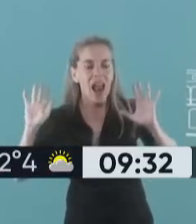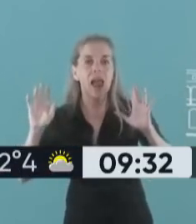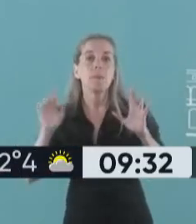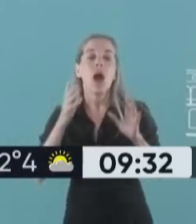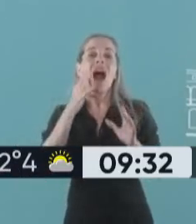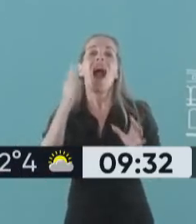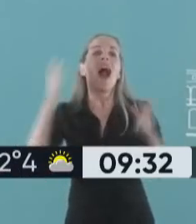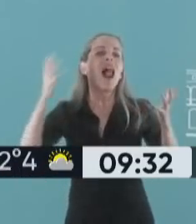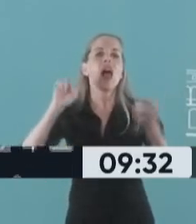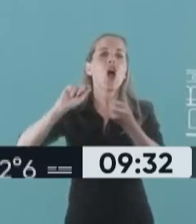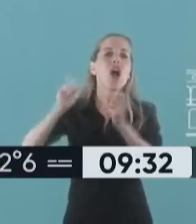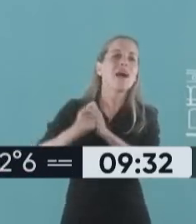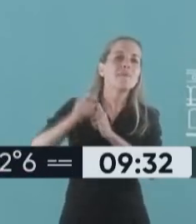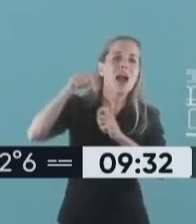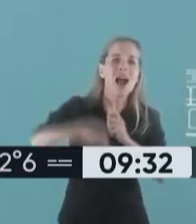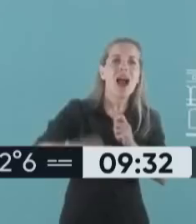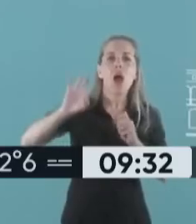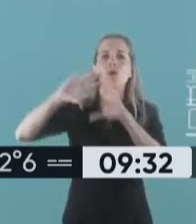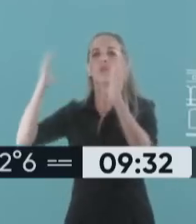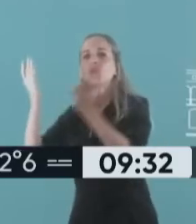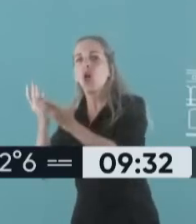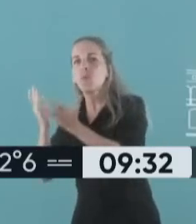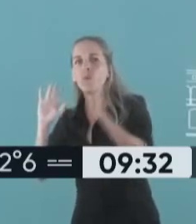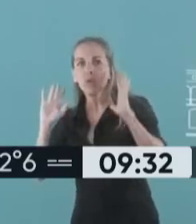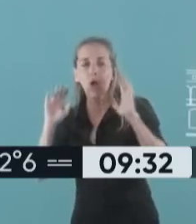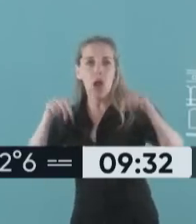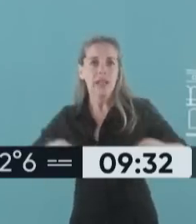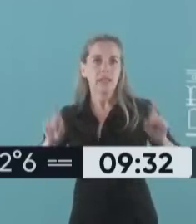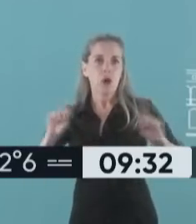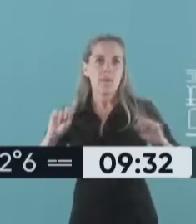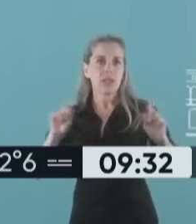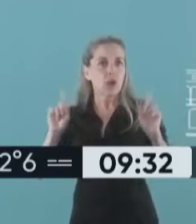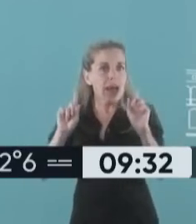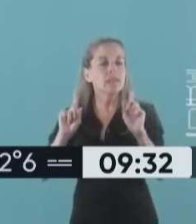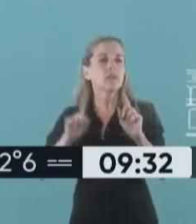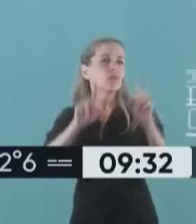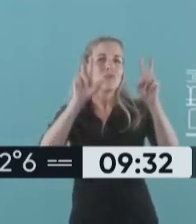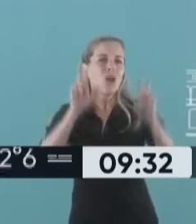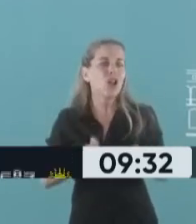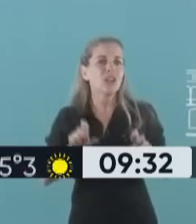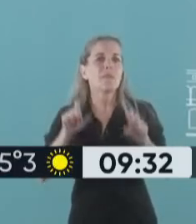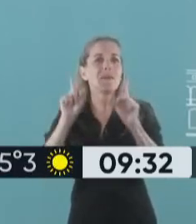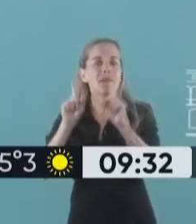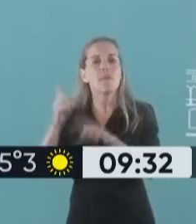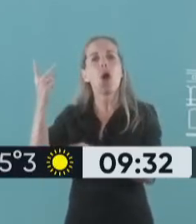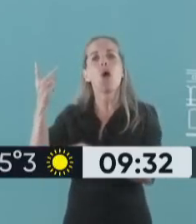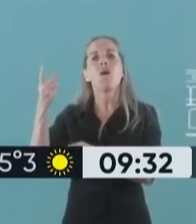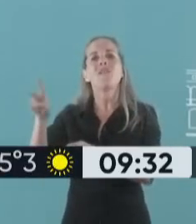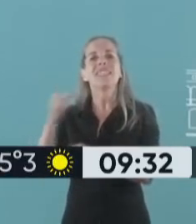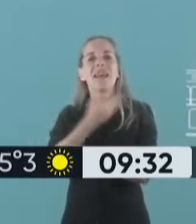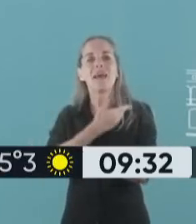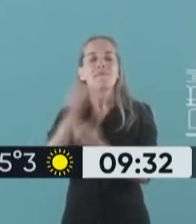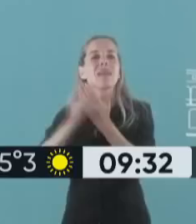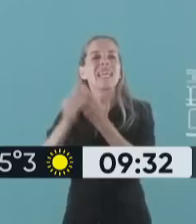turbulencias de la macroeconomía, que no es eso en este momento, porque todas esas variables, lo acaba de decir el viceministro de Economía,